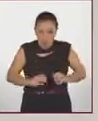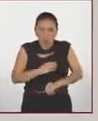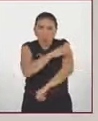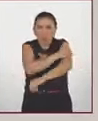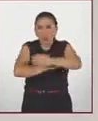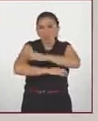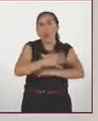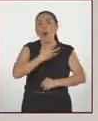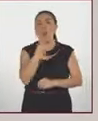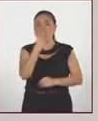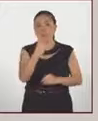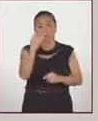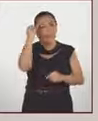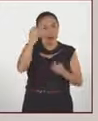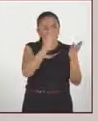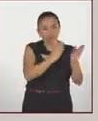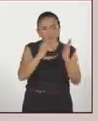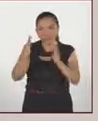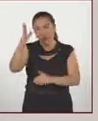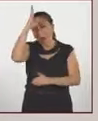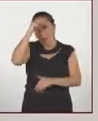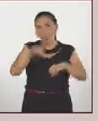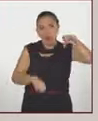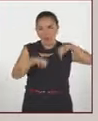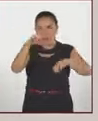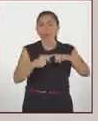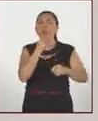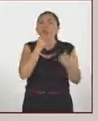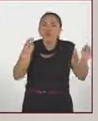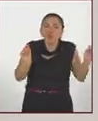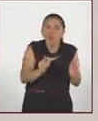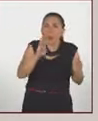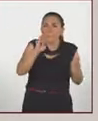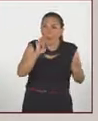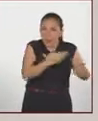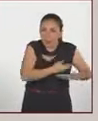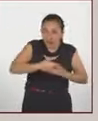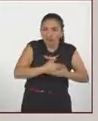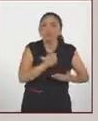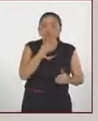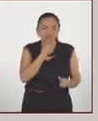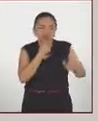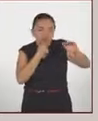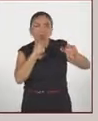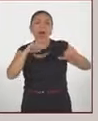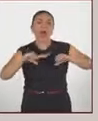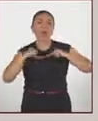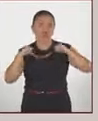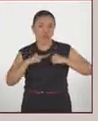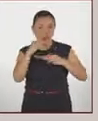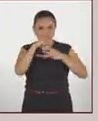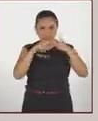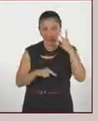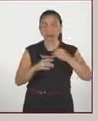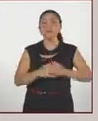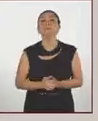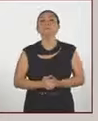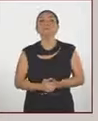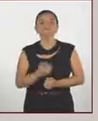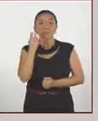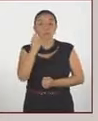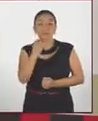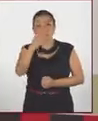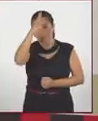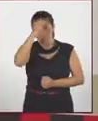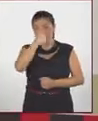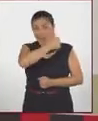3 fases, según las fases de la infancia: los lactantes, los infantes y los adolescentes. Entonces, básicamente en cada una